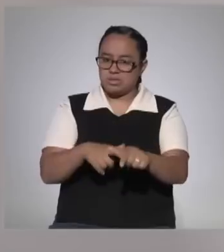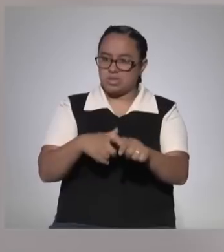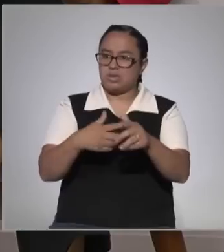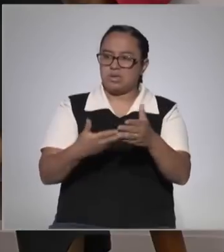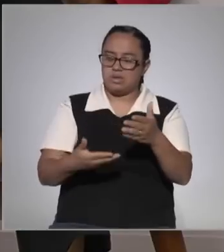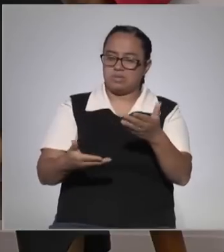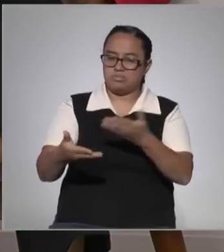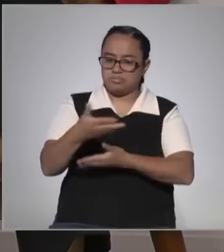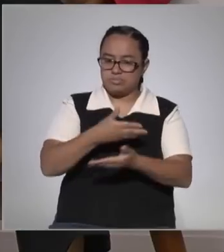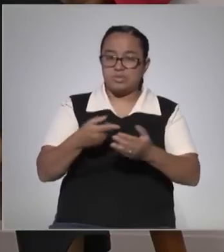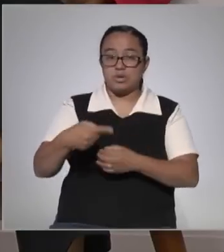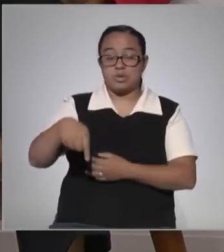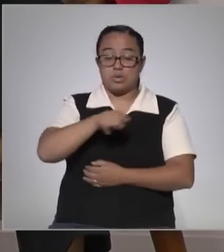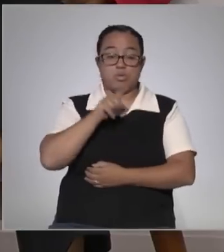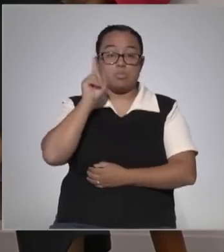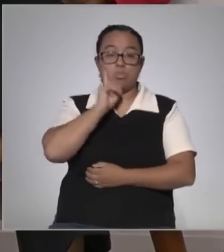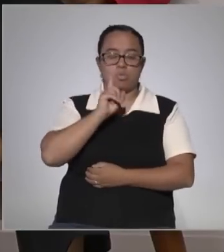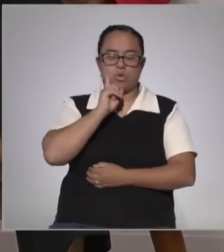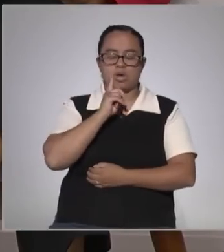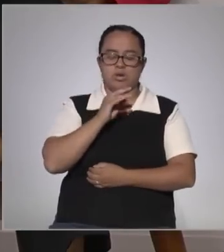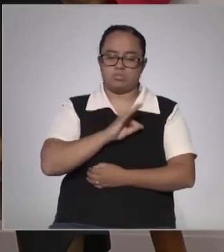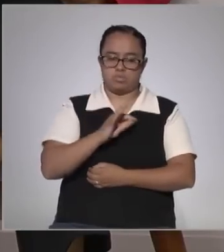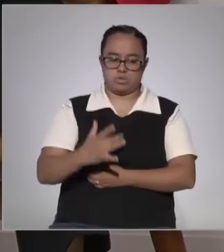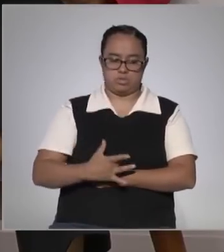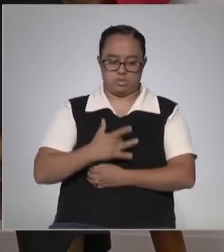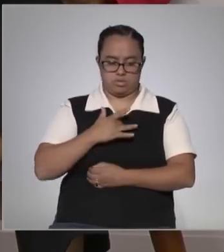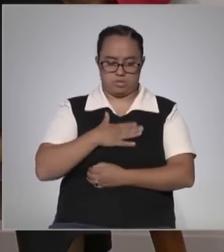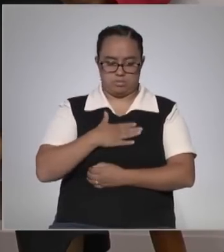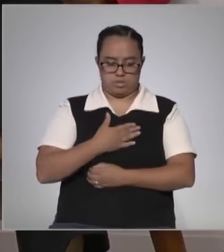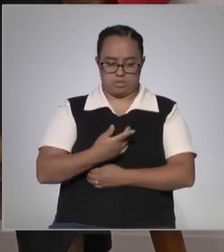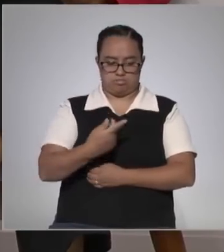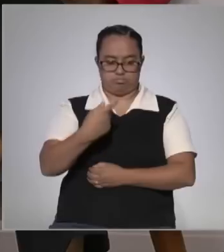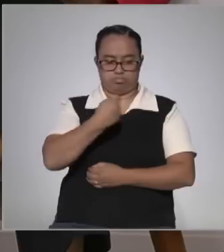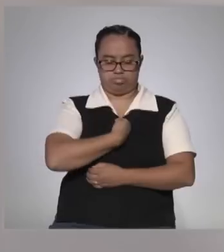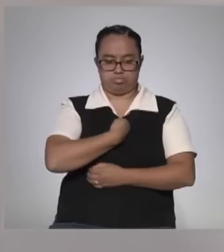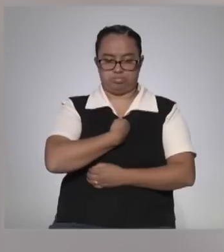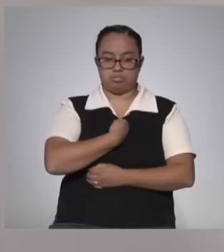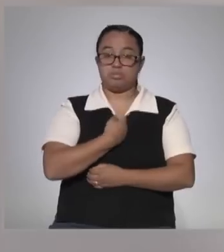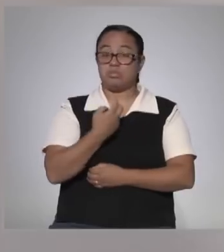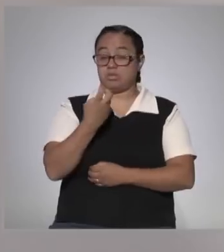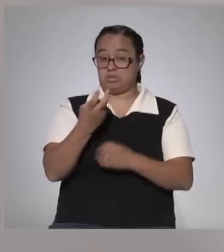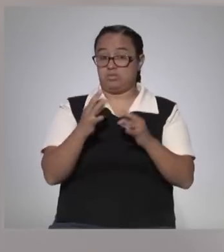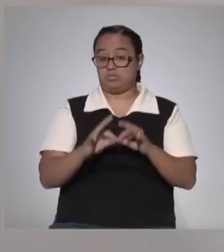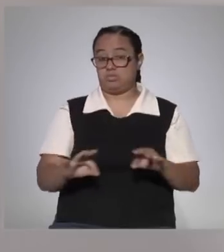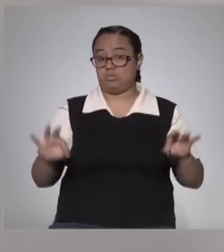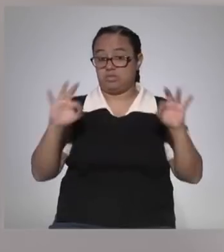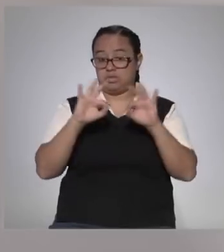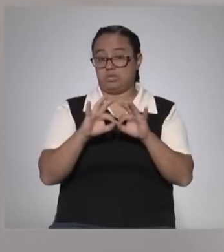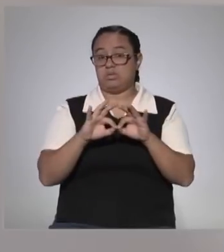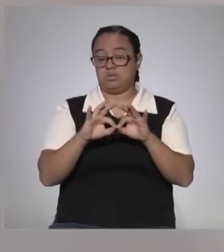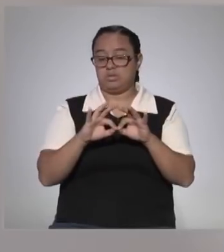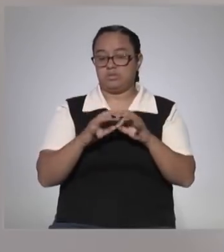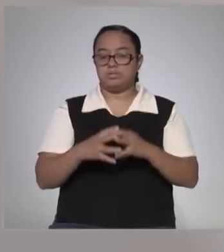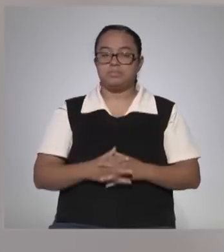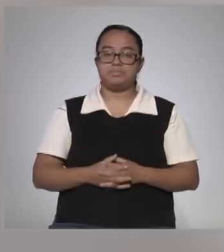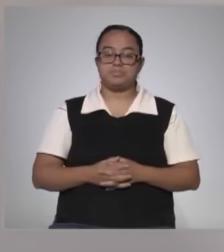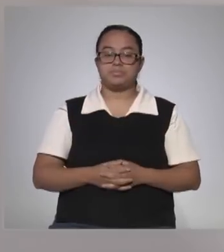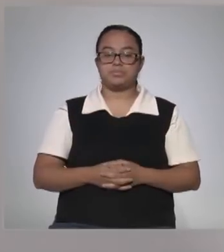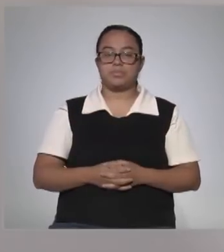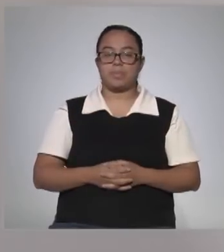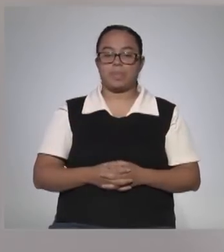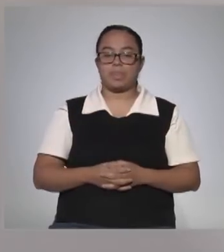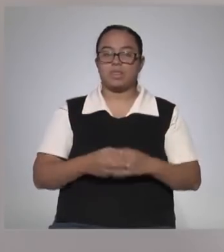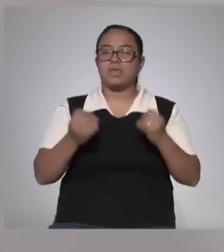mujeres, que reafirmar nuestra identidad, ¿no? Es válido. Y en este